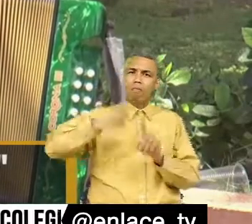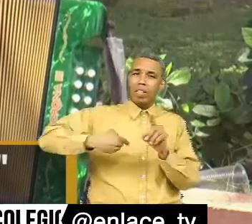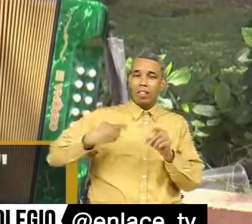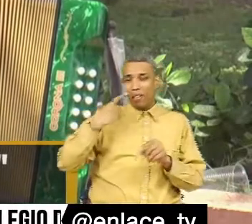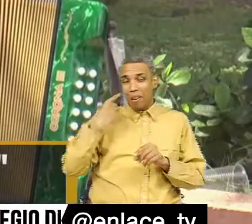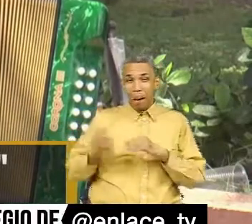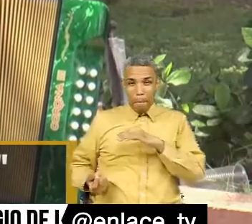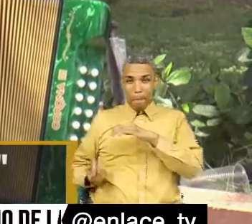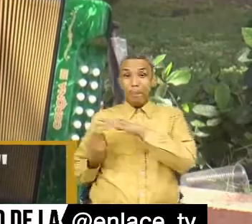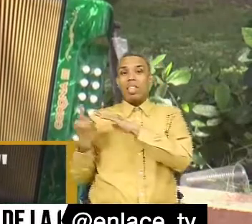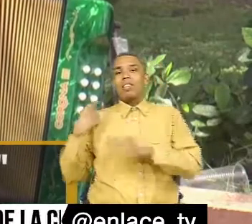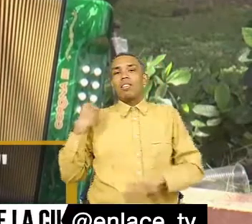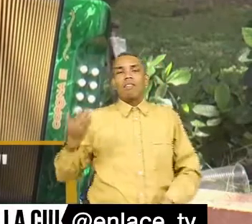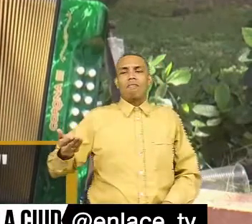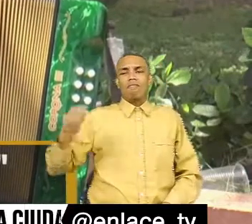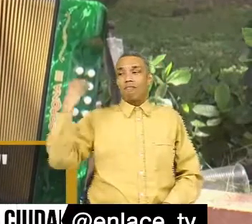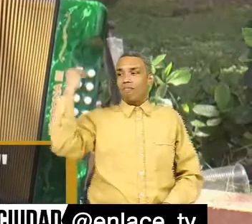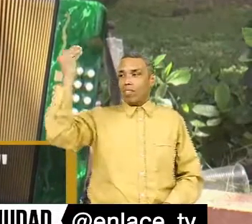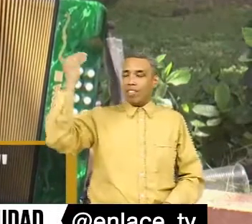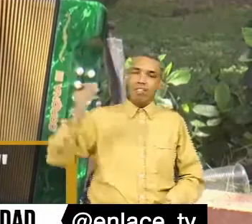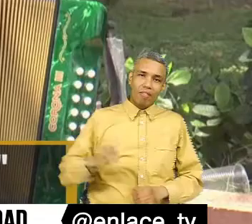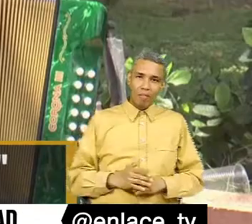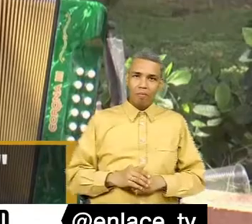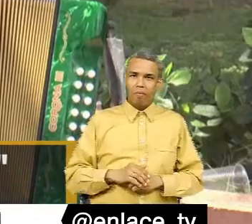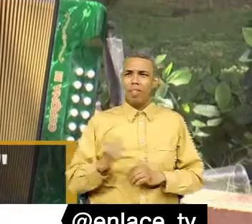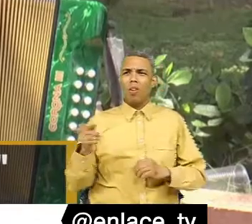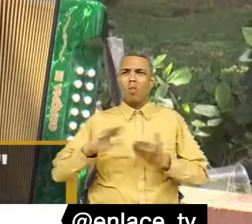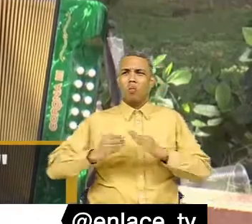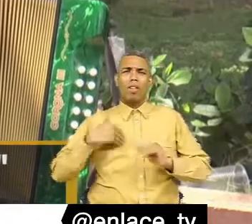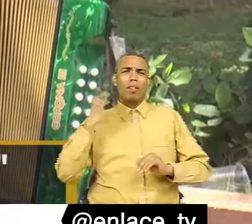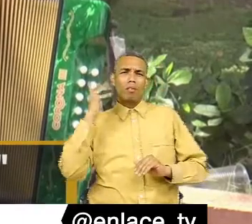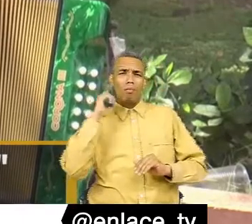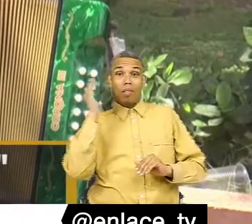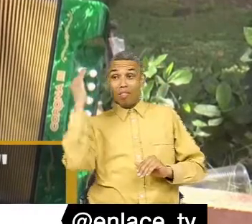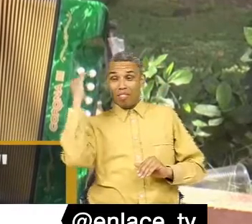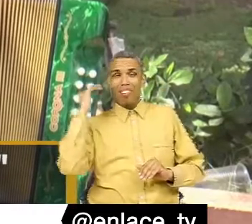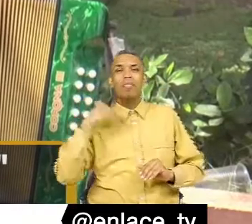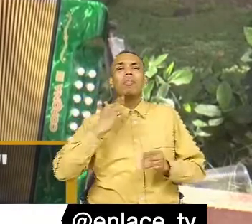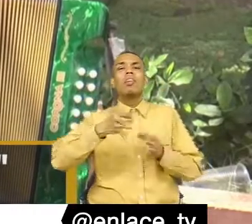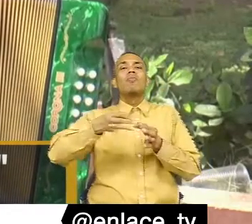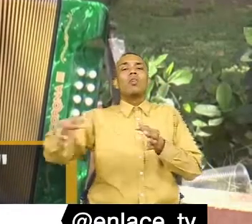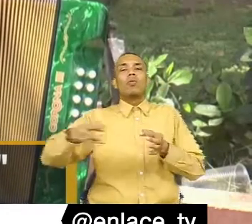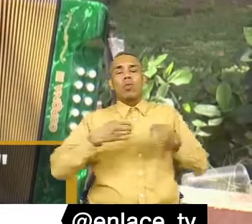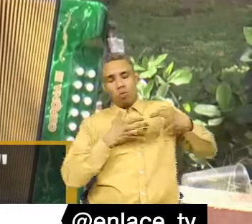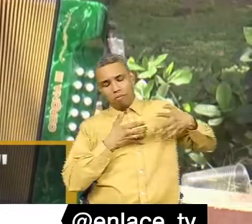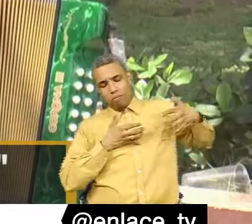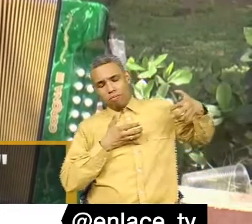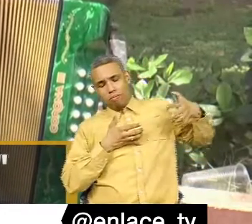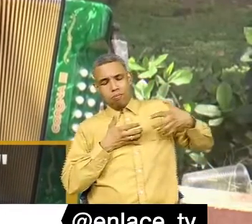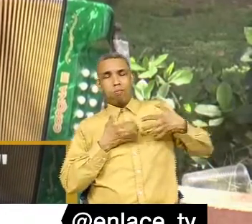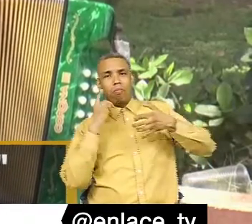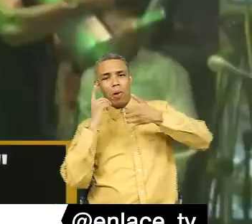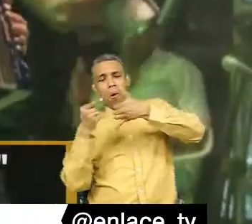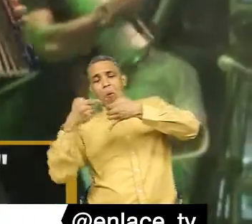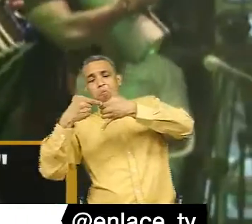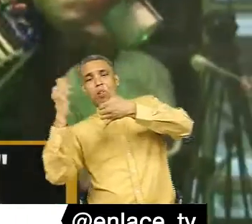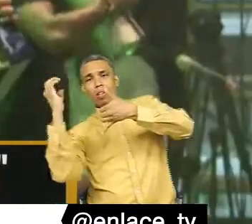y ha sido del agrado de todas las personas. Hicimos un lanzamiento en vivo en la ciudad de Valledupar y nos fue excelentemente